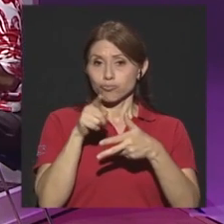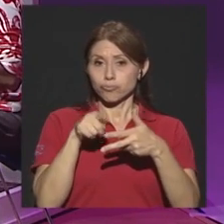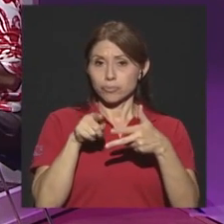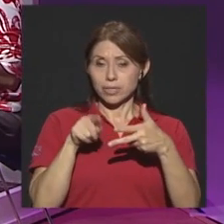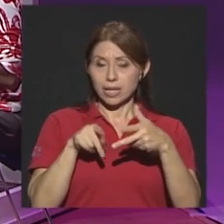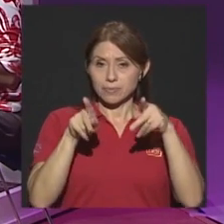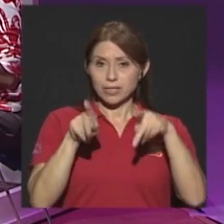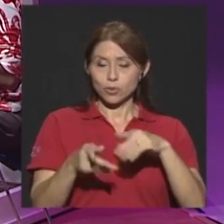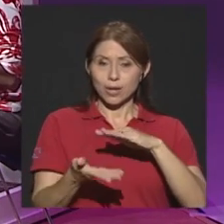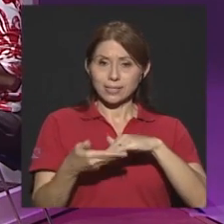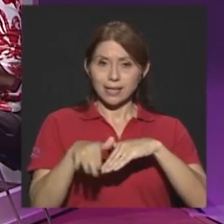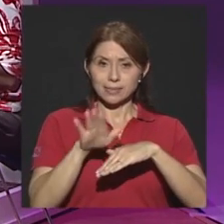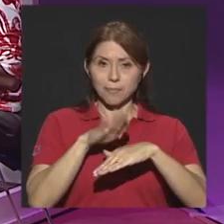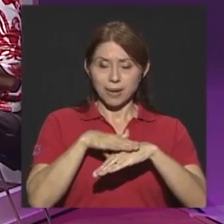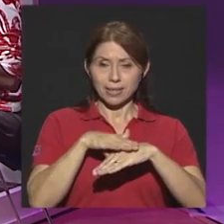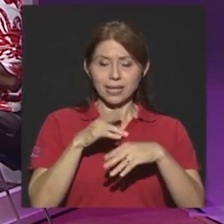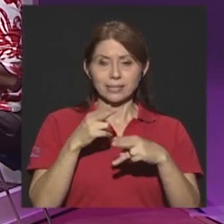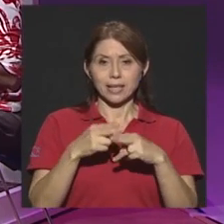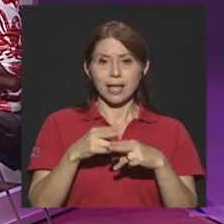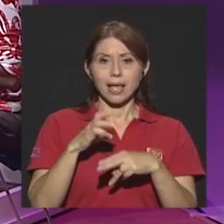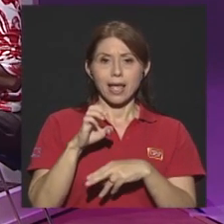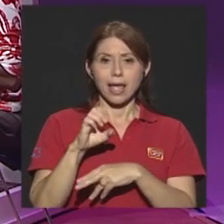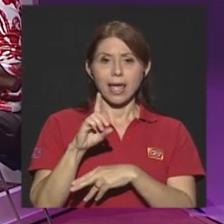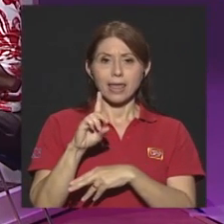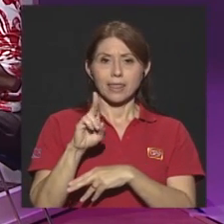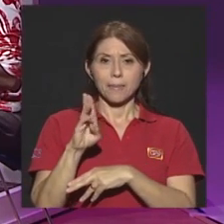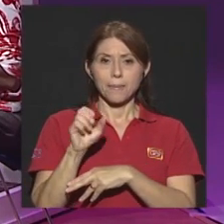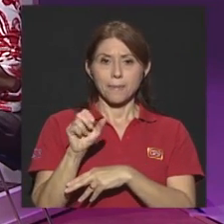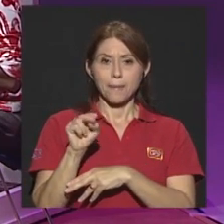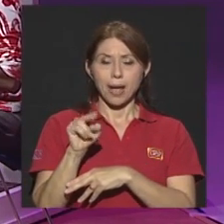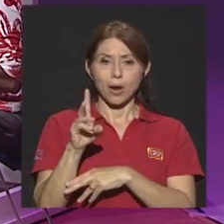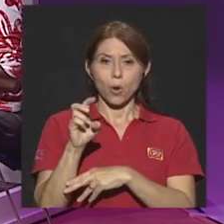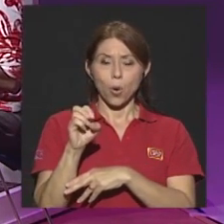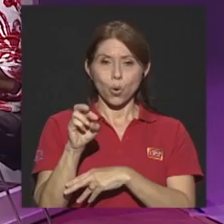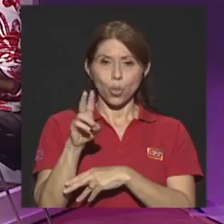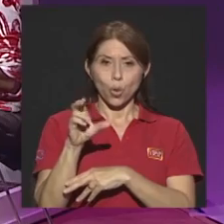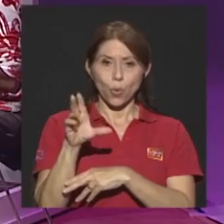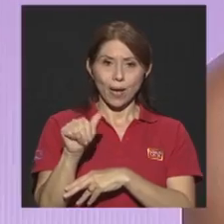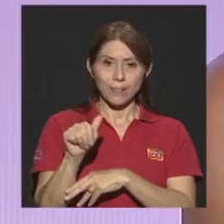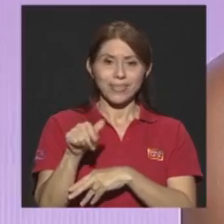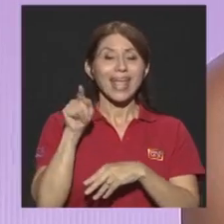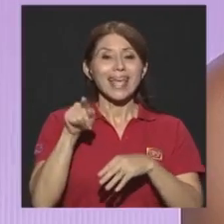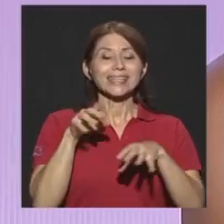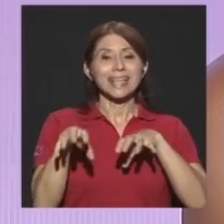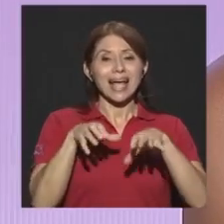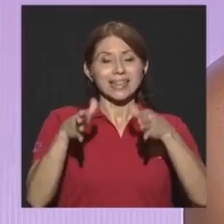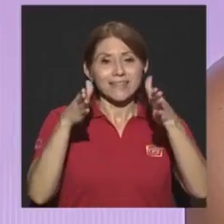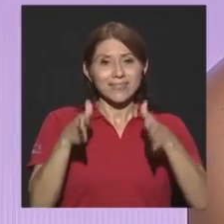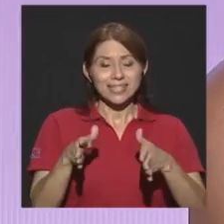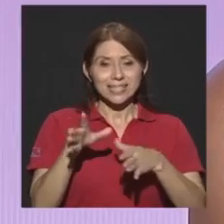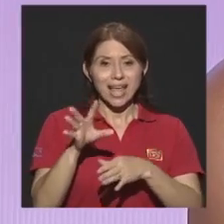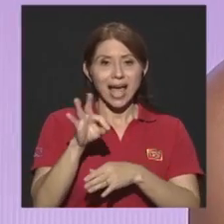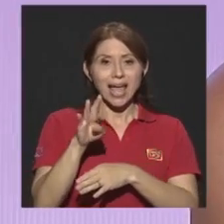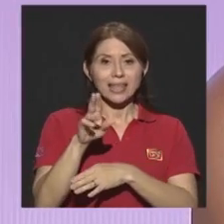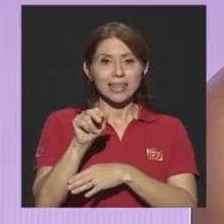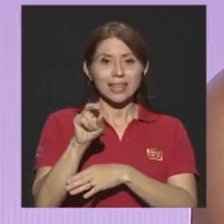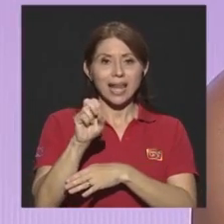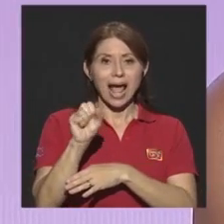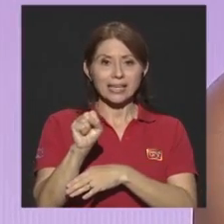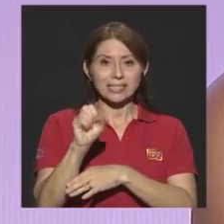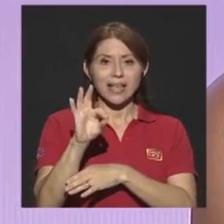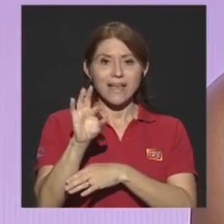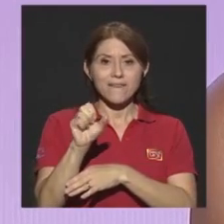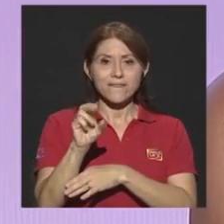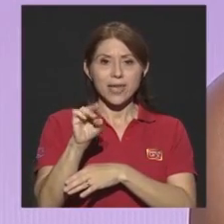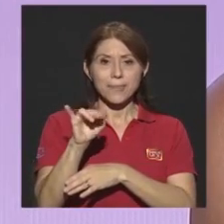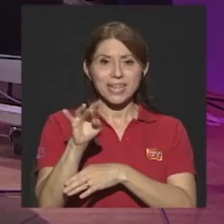expertas en la materia. Ellos son Edvan Córdoba, quien es activista transfeminista. Muchas gracias, Edvan, por acompañarnos esta